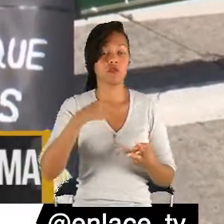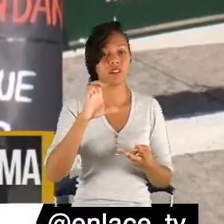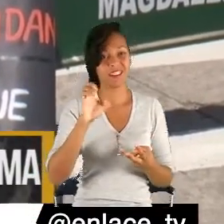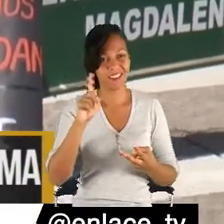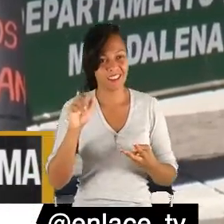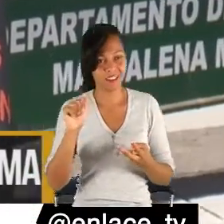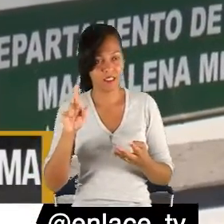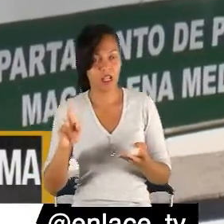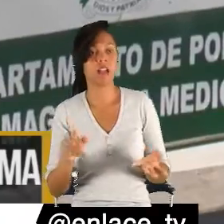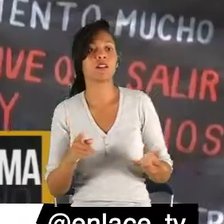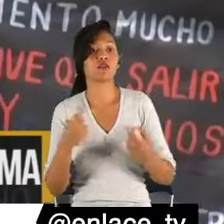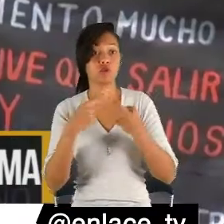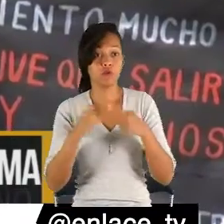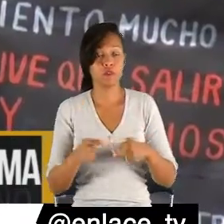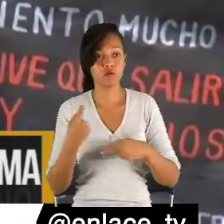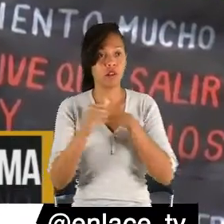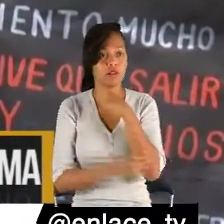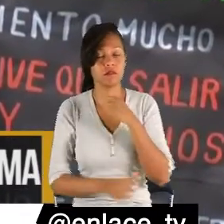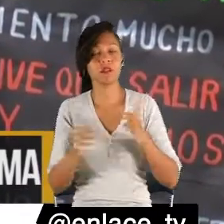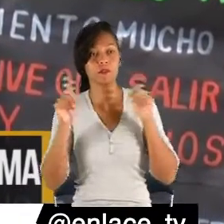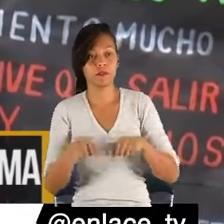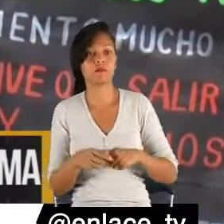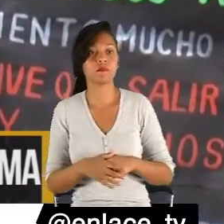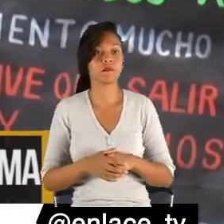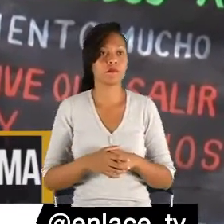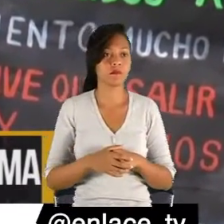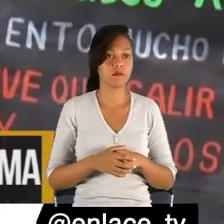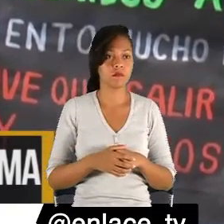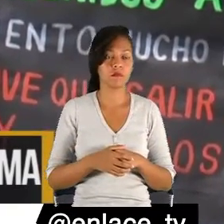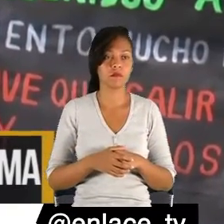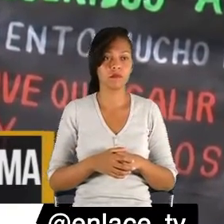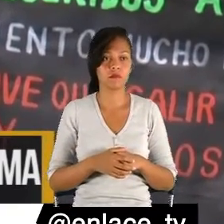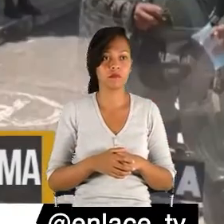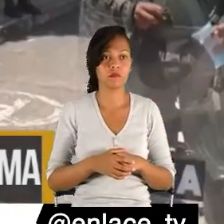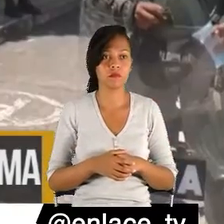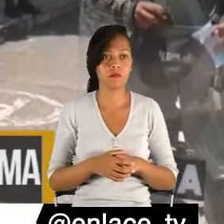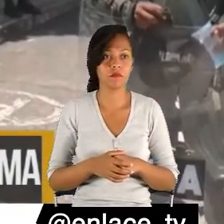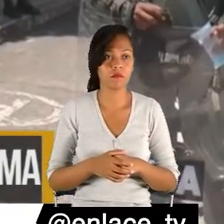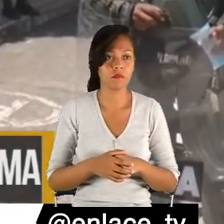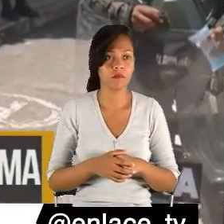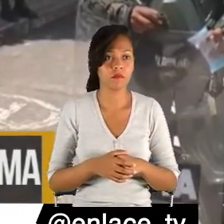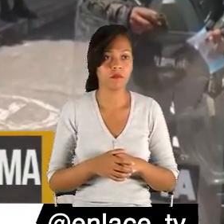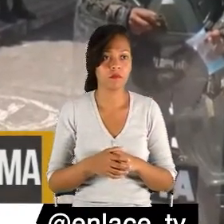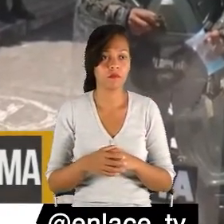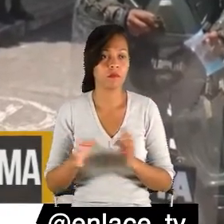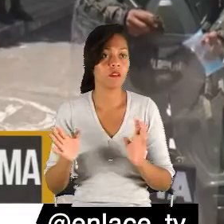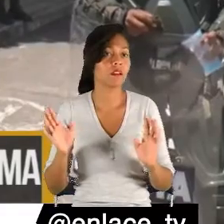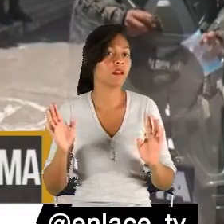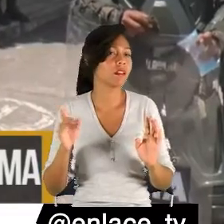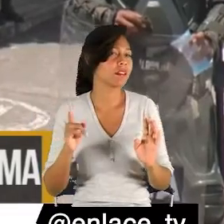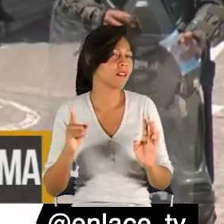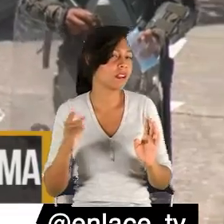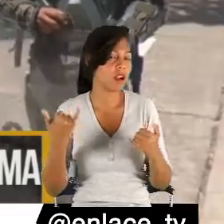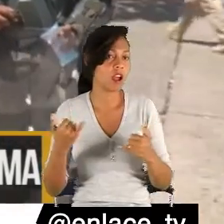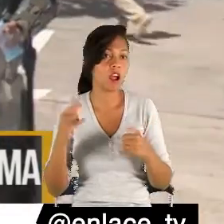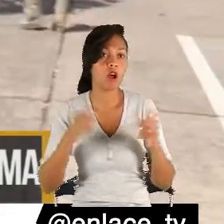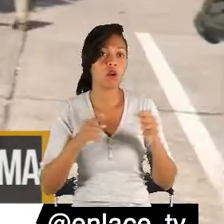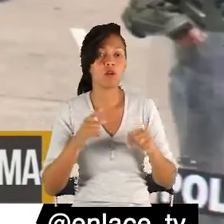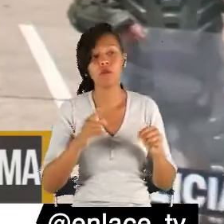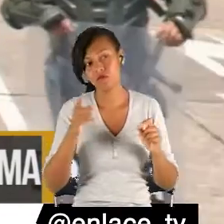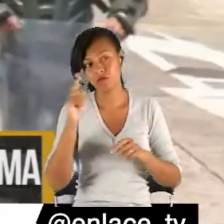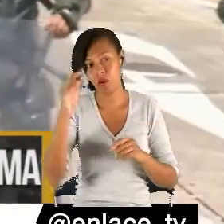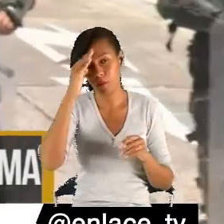el nordeste antioqueño y la fuerza pública como estado con ustedes en este encuentro la fuerza pública habla de estar haciendo un acompañamiento